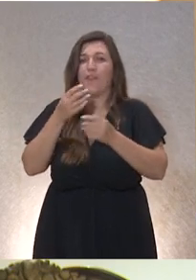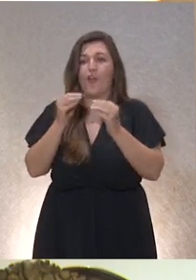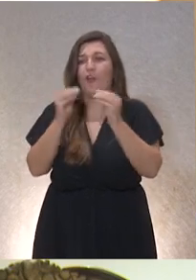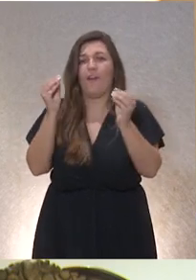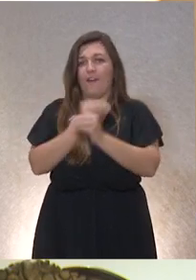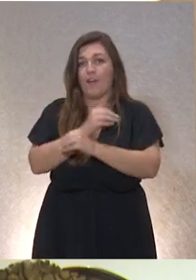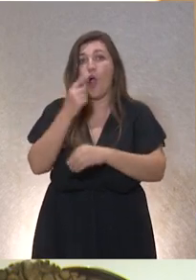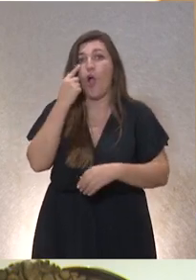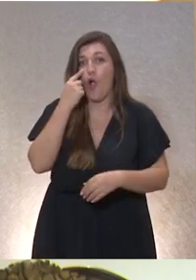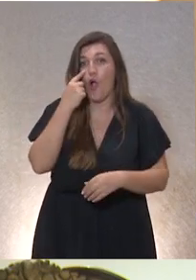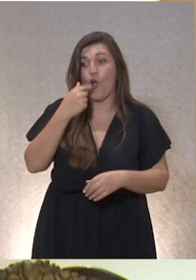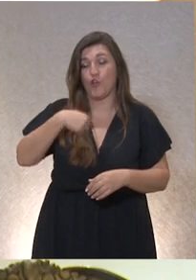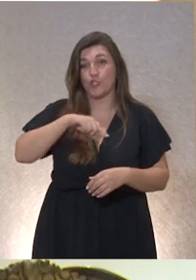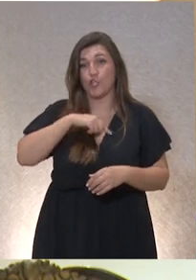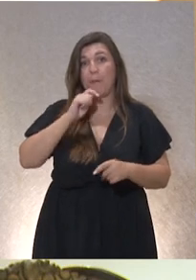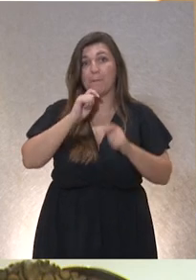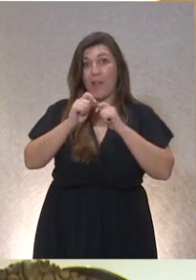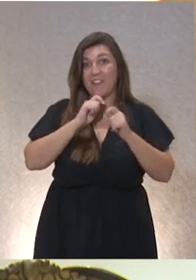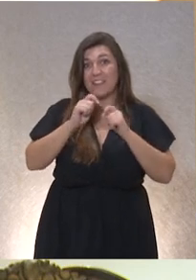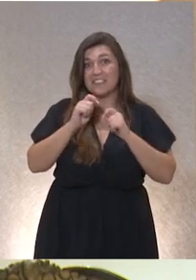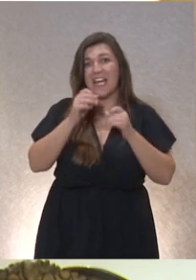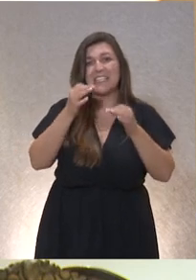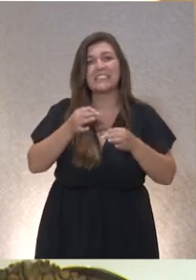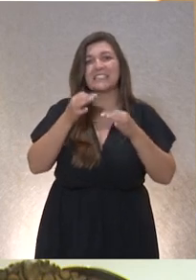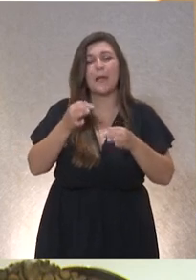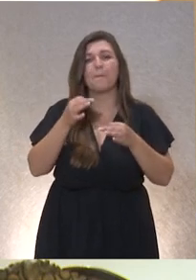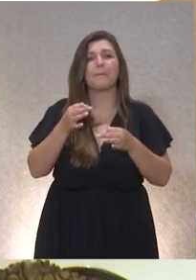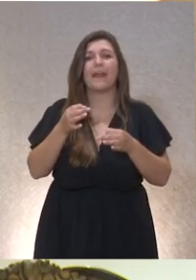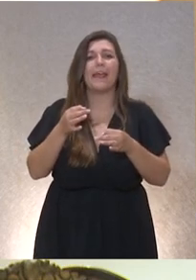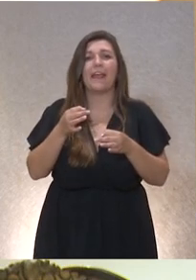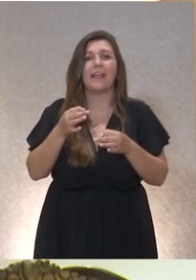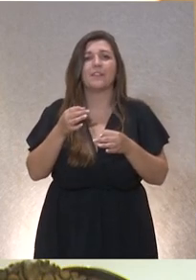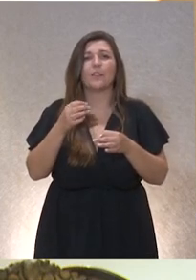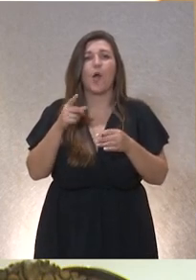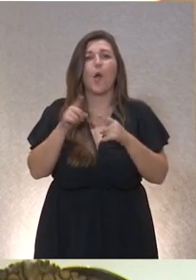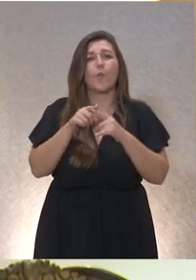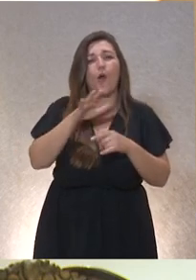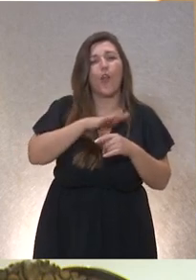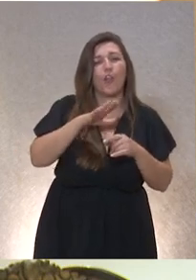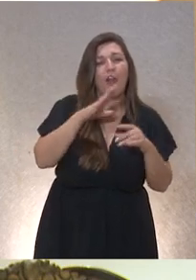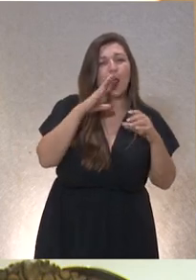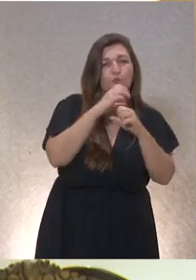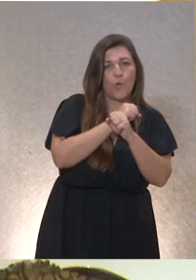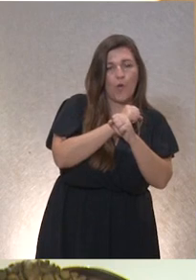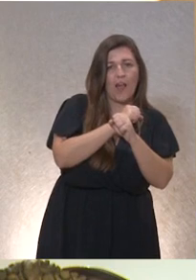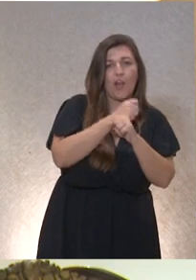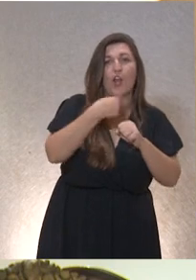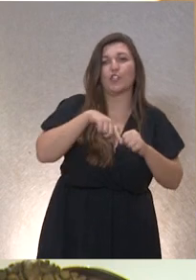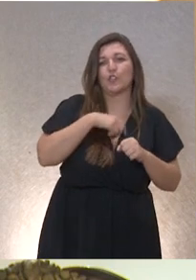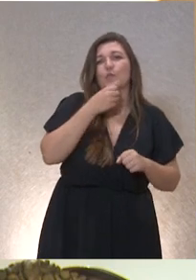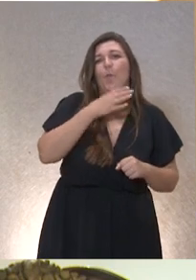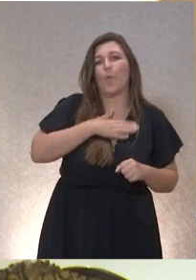periodistas siempre estamos siempre estamos en el barrillo siempre estamos en el lado oscuro de manera que somos buena